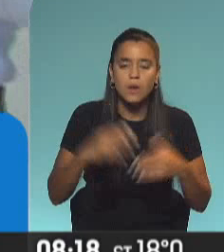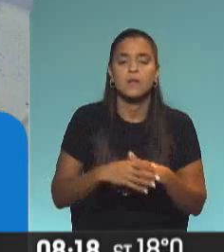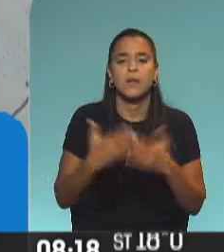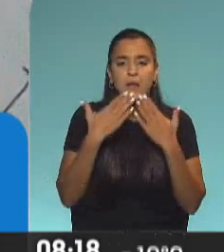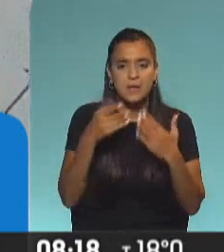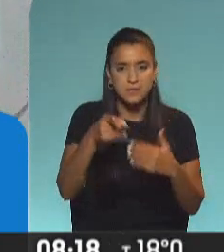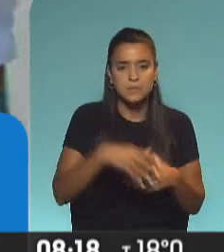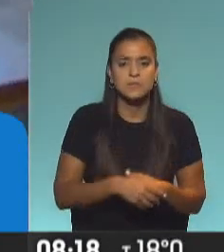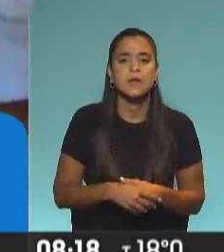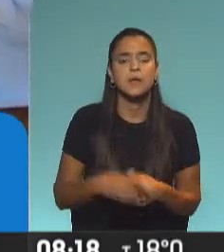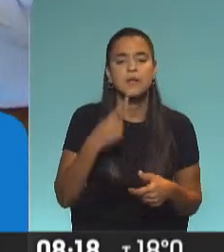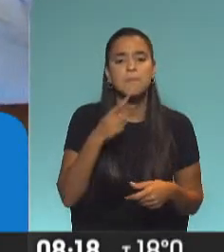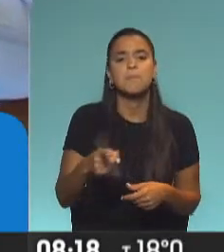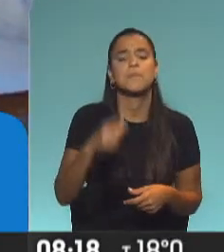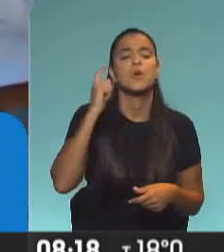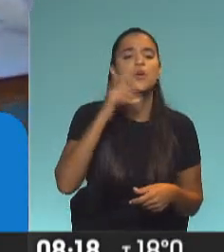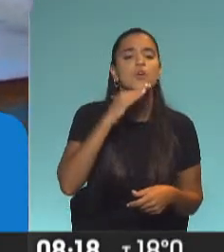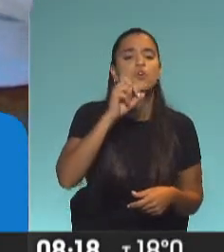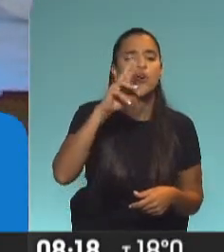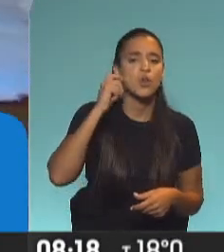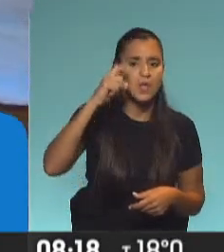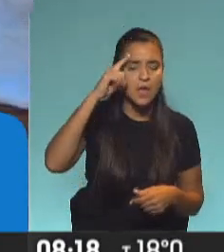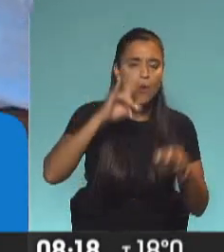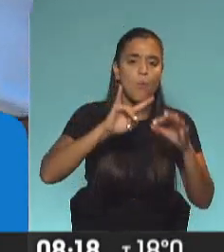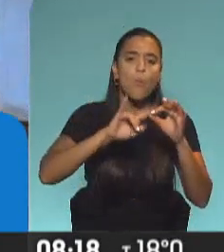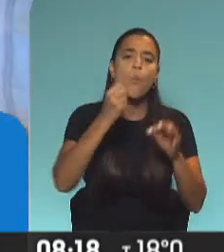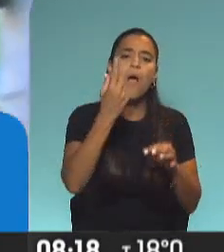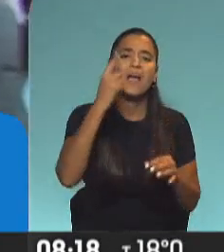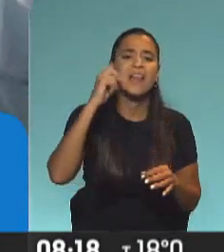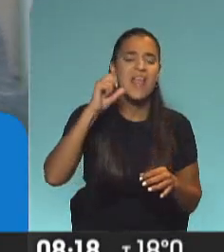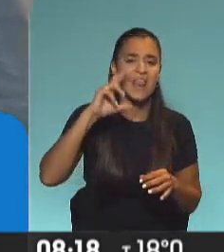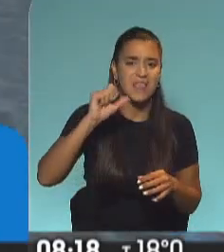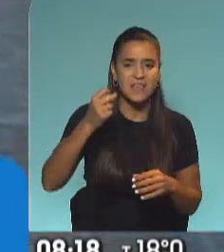contrario, la palabra, yo. gracias. La palabra de Jorge Quarleri, científico investigador del CONICET.